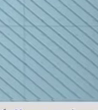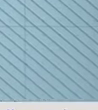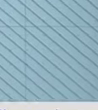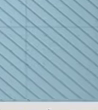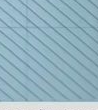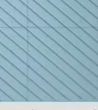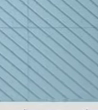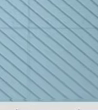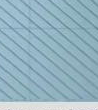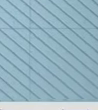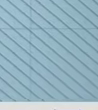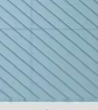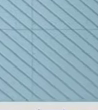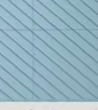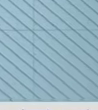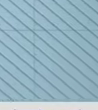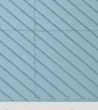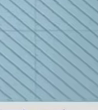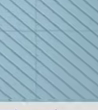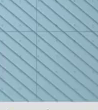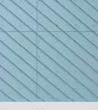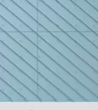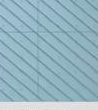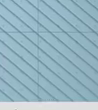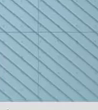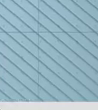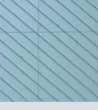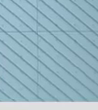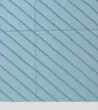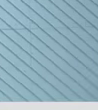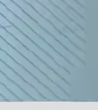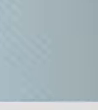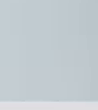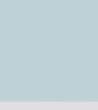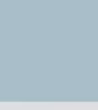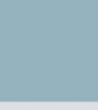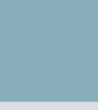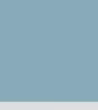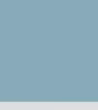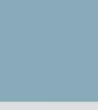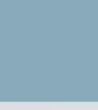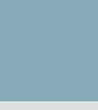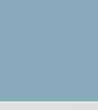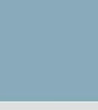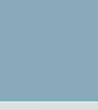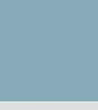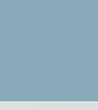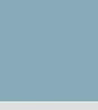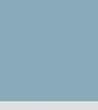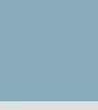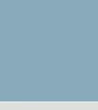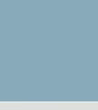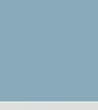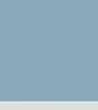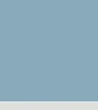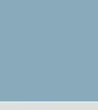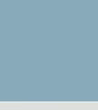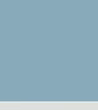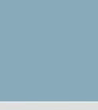tu estilo de vida depende tu seguridad y la de los que te rodean. Cuidarnos, amarnos, vivir,